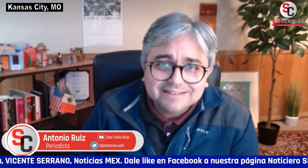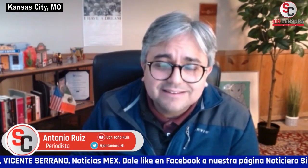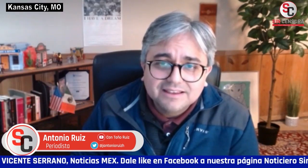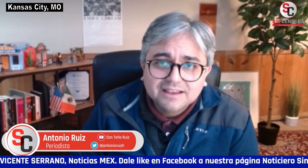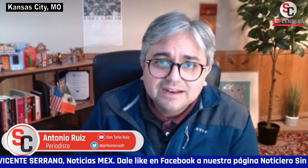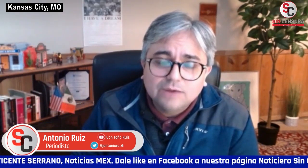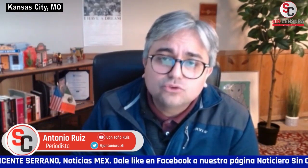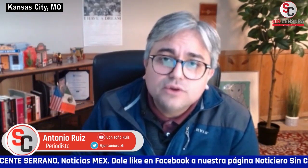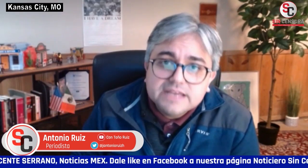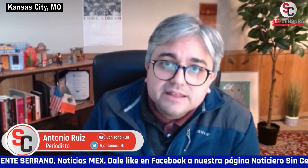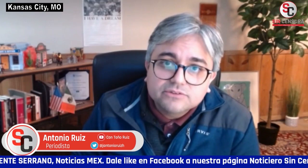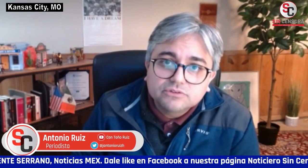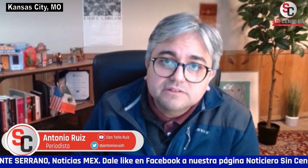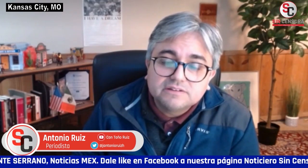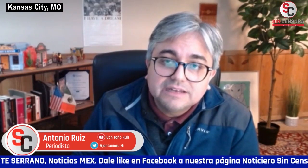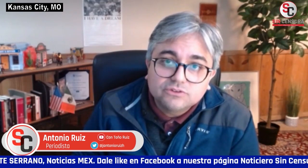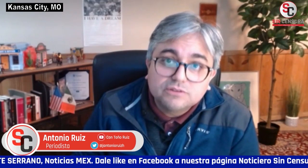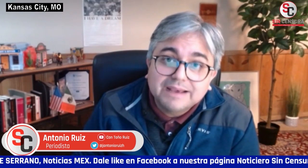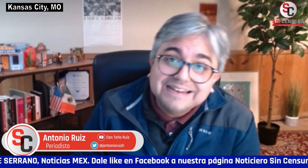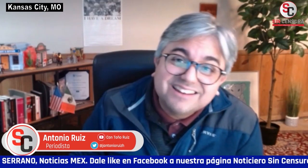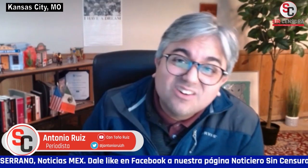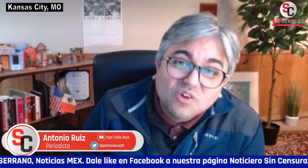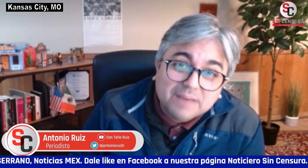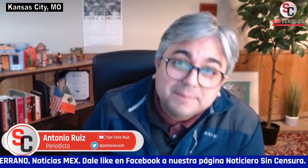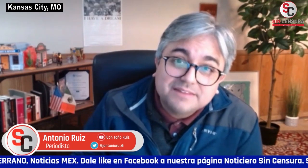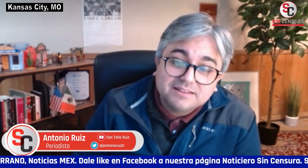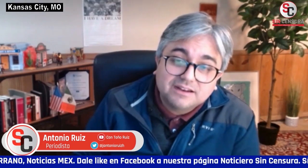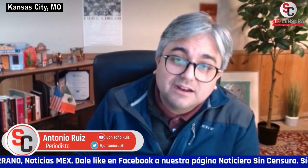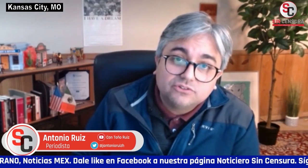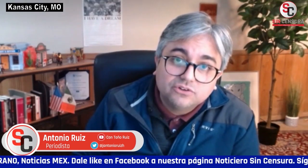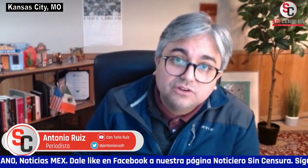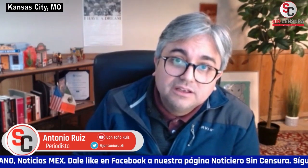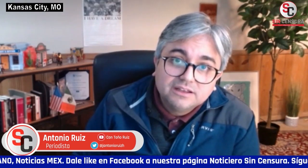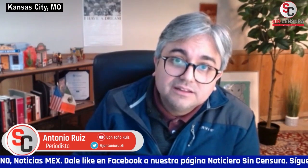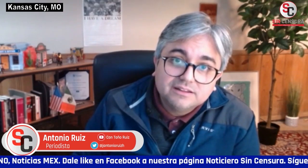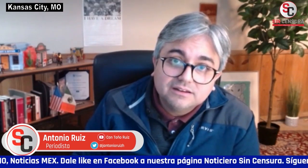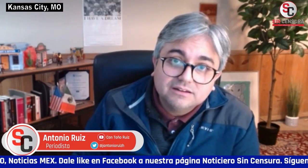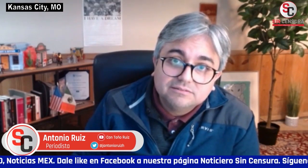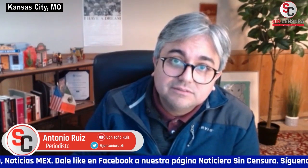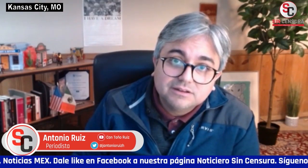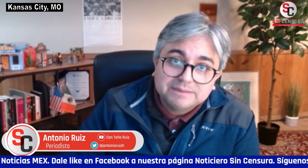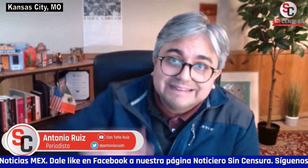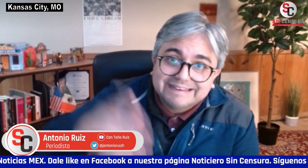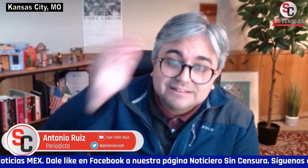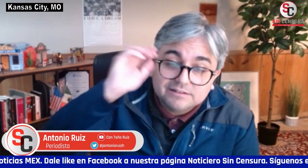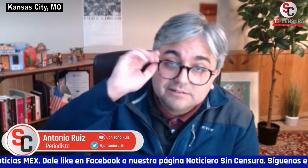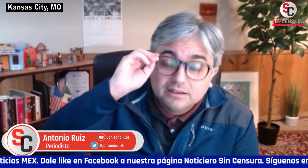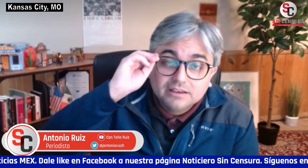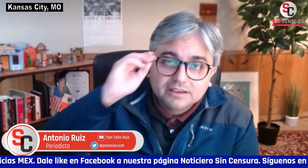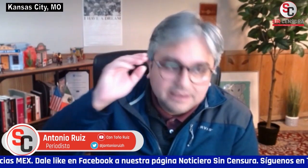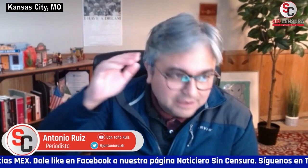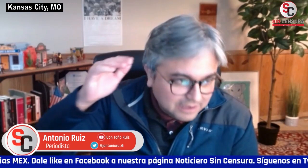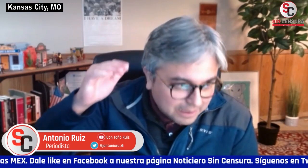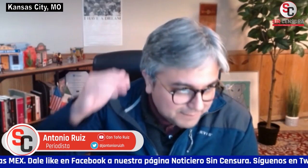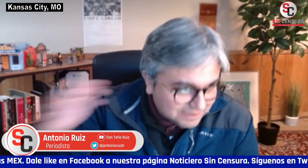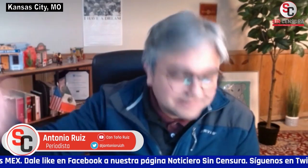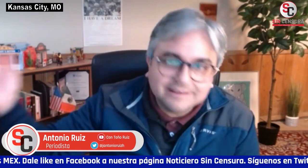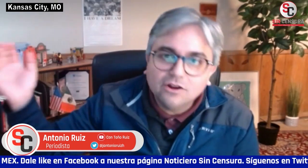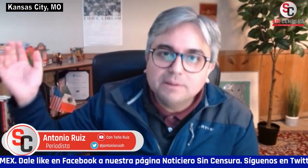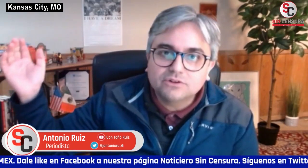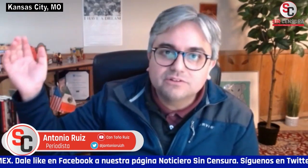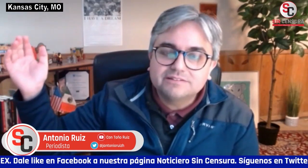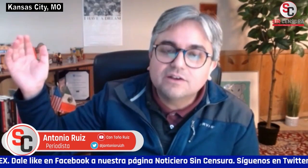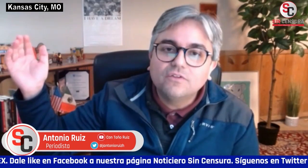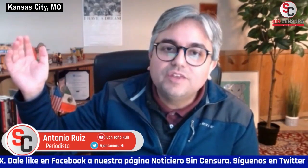casi la autoría de esos asesinatos. Imagínense lo grave de esa declaración del pendejete ese, que a miles